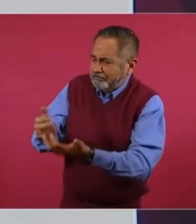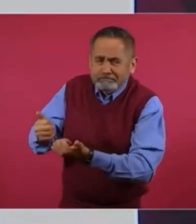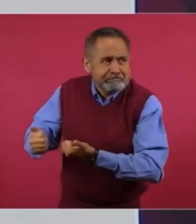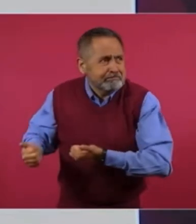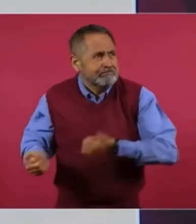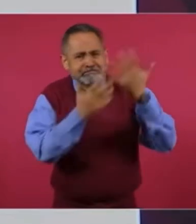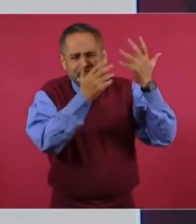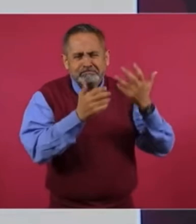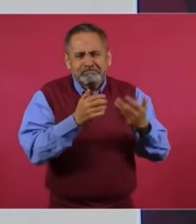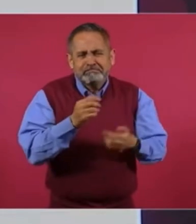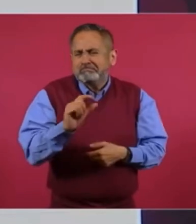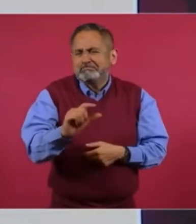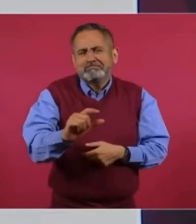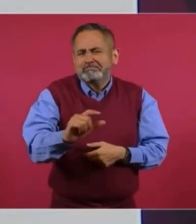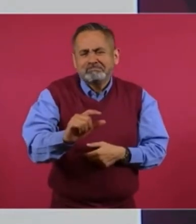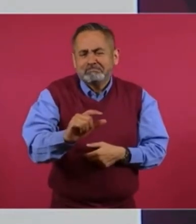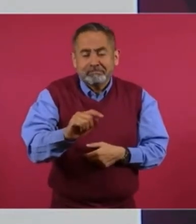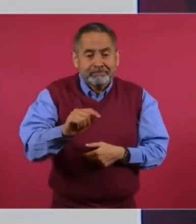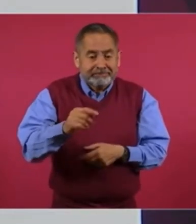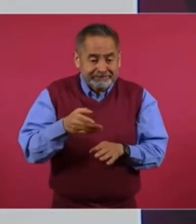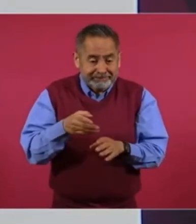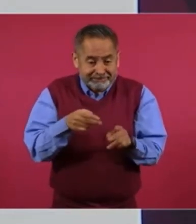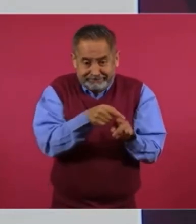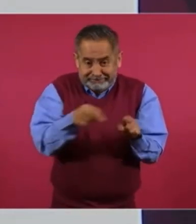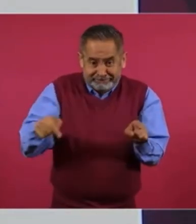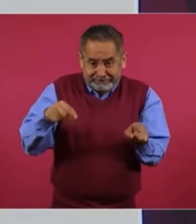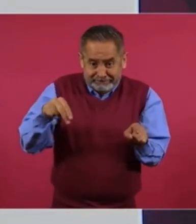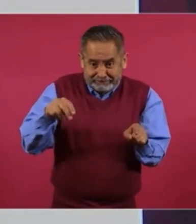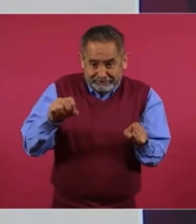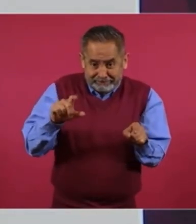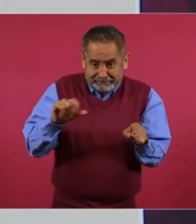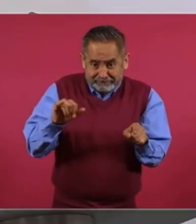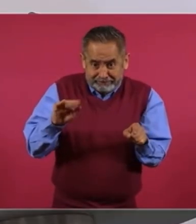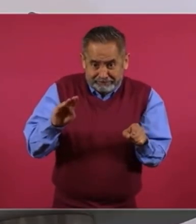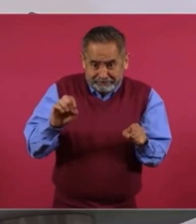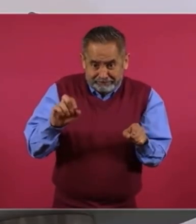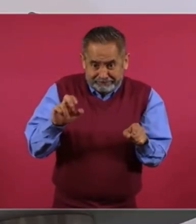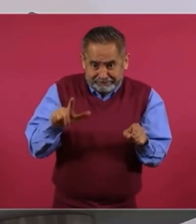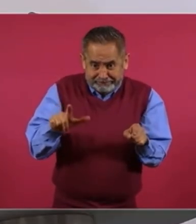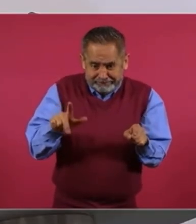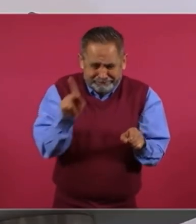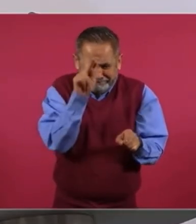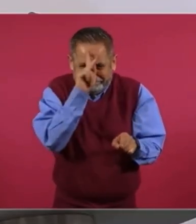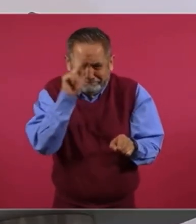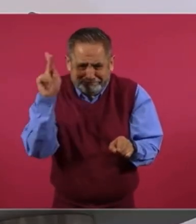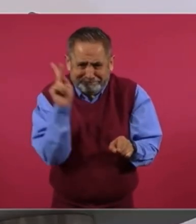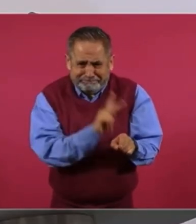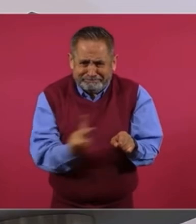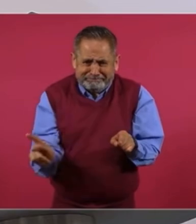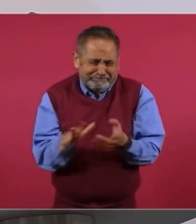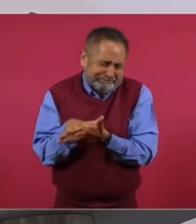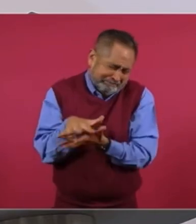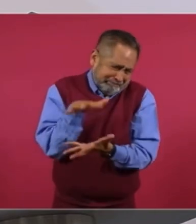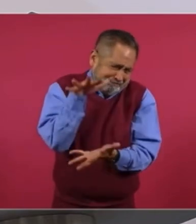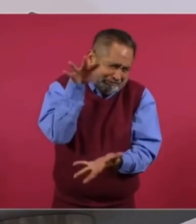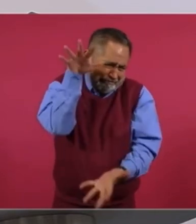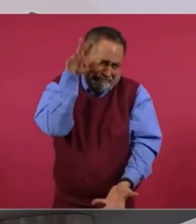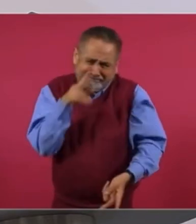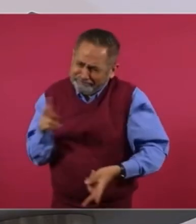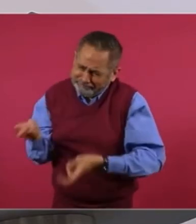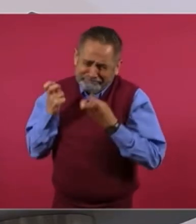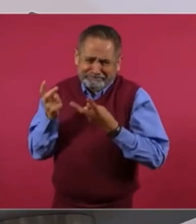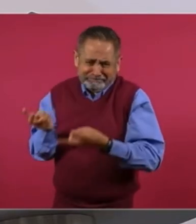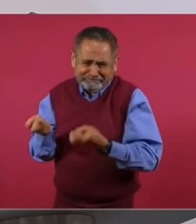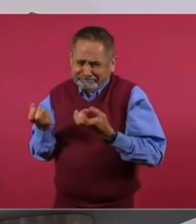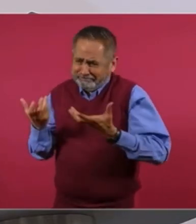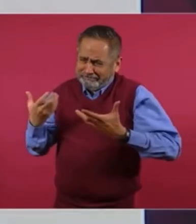que se va a legislar a favor del pueblo, porque la justicia solamente estaba hecha nada más para unos cuantos